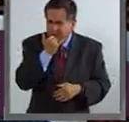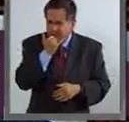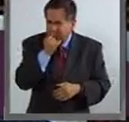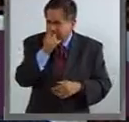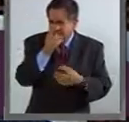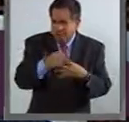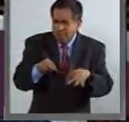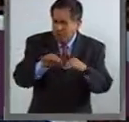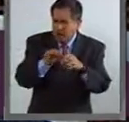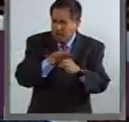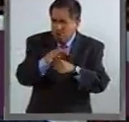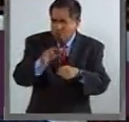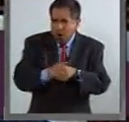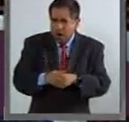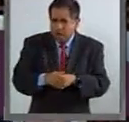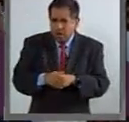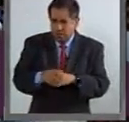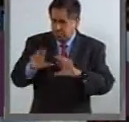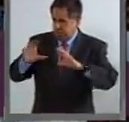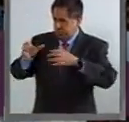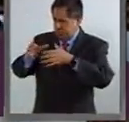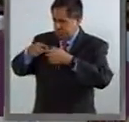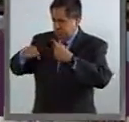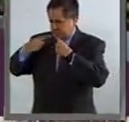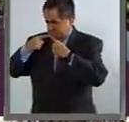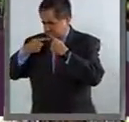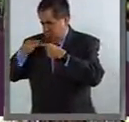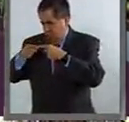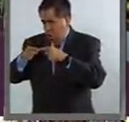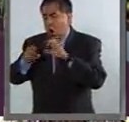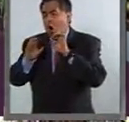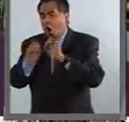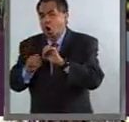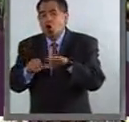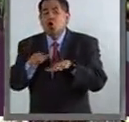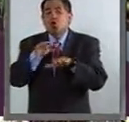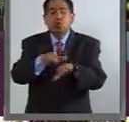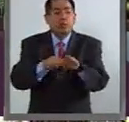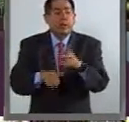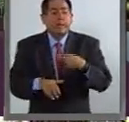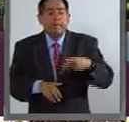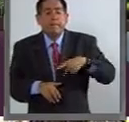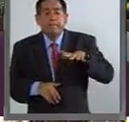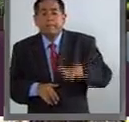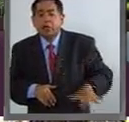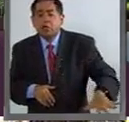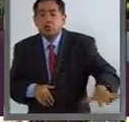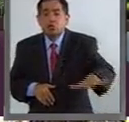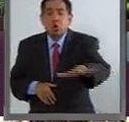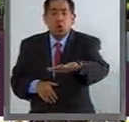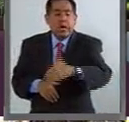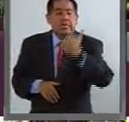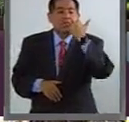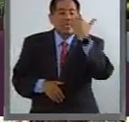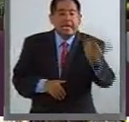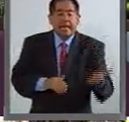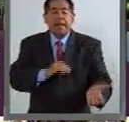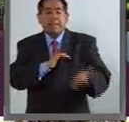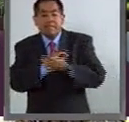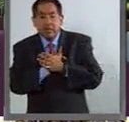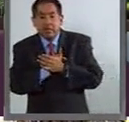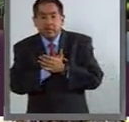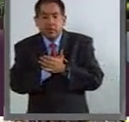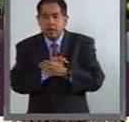importante? ¿Los asuntos de los políticos o los asuntos que la sociedad está pidiendo que